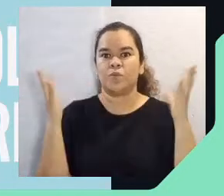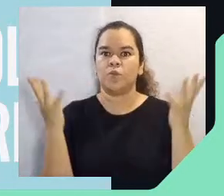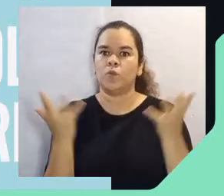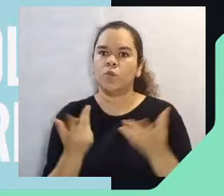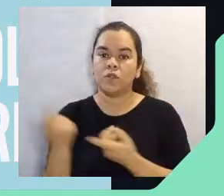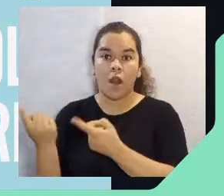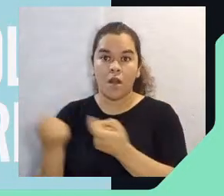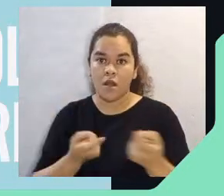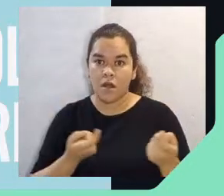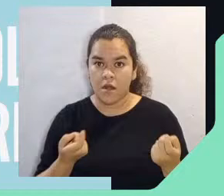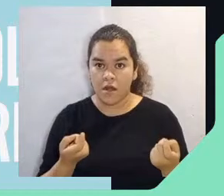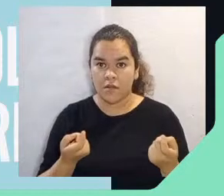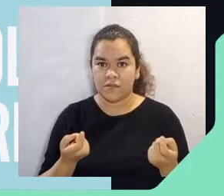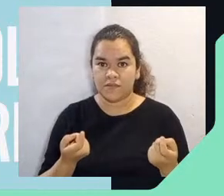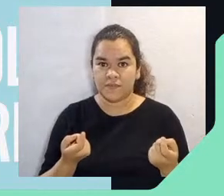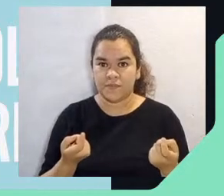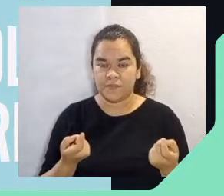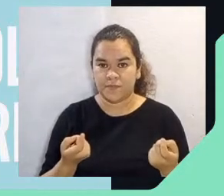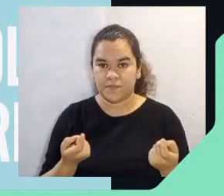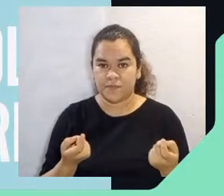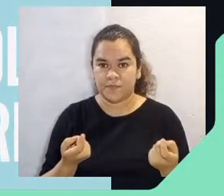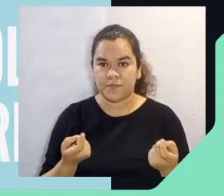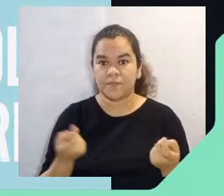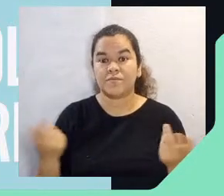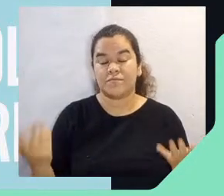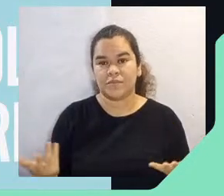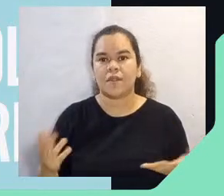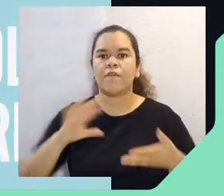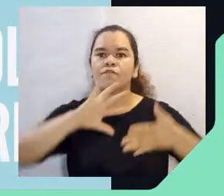Decía recién el cambio de paradigma,